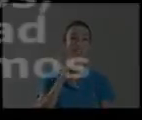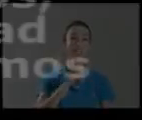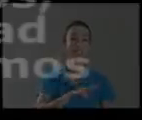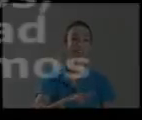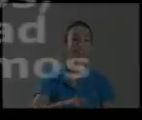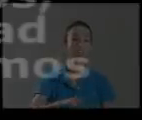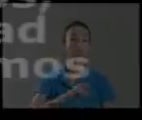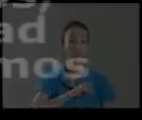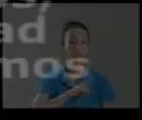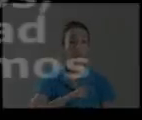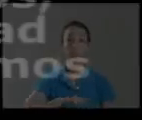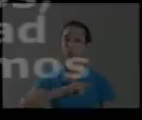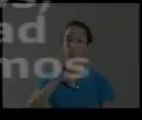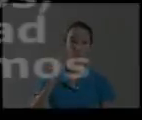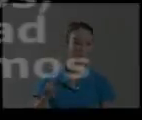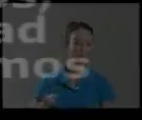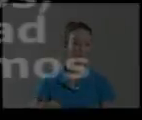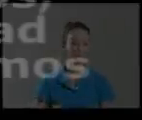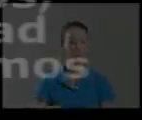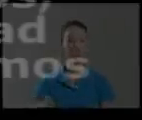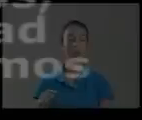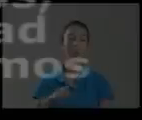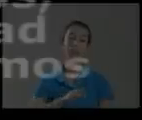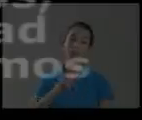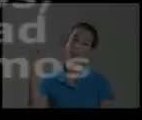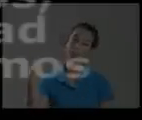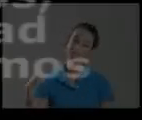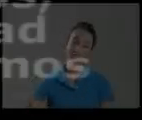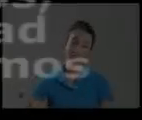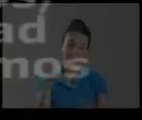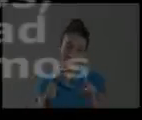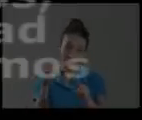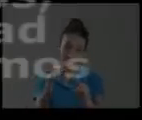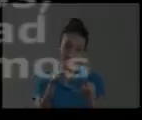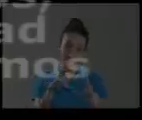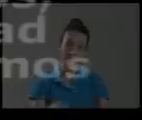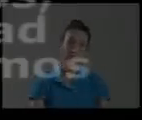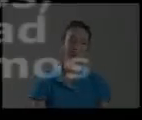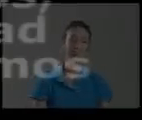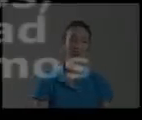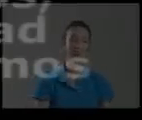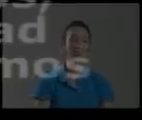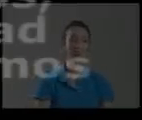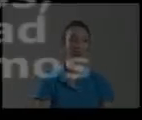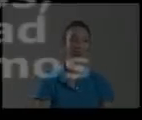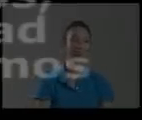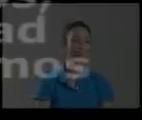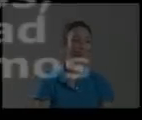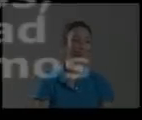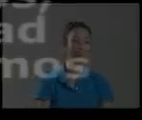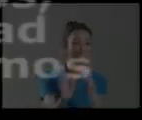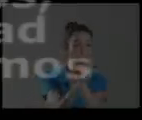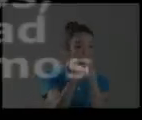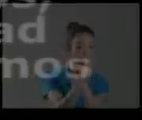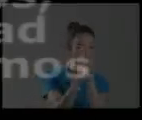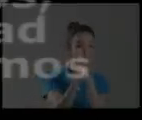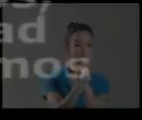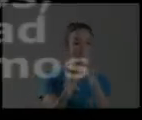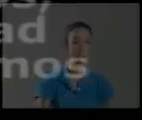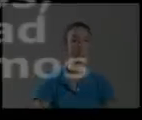O es el oso, bueno. Nosotros le dijimos, hombres de verdad somos, nunca fuimos espiones.